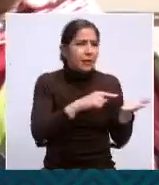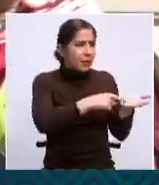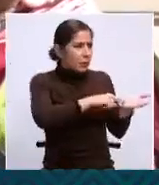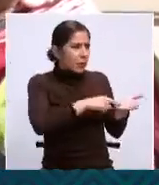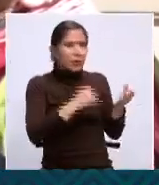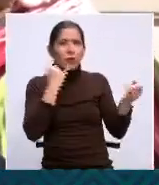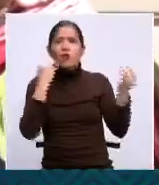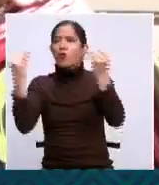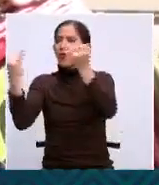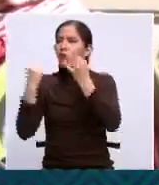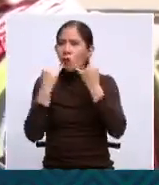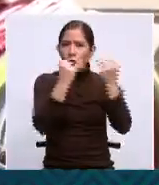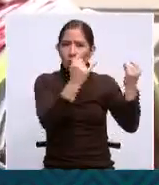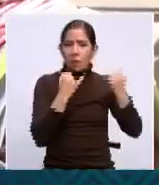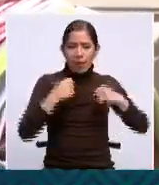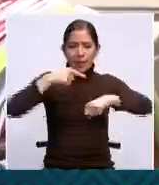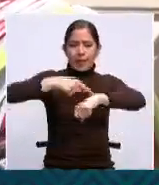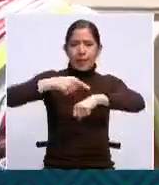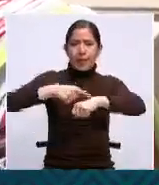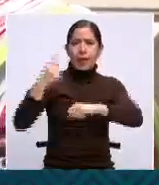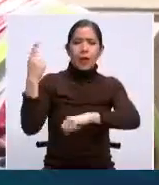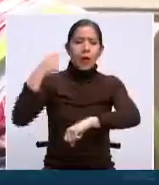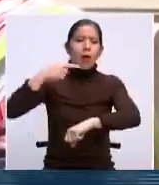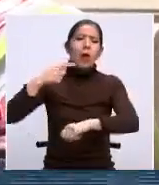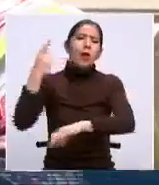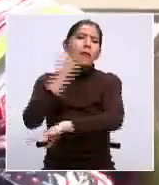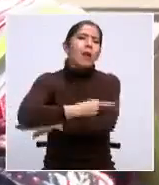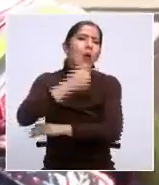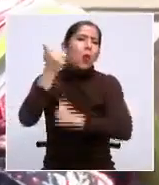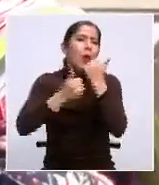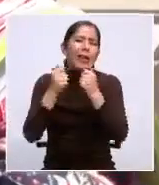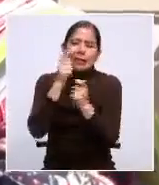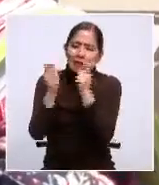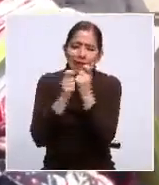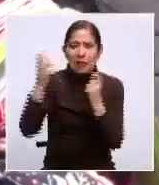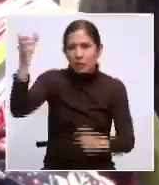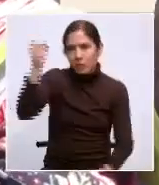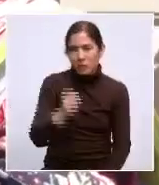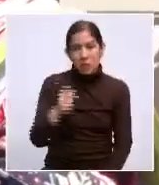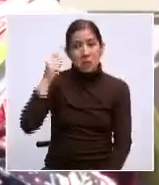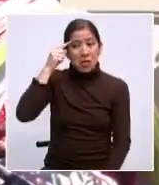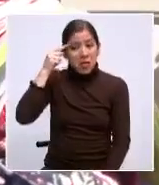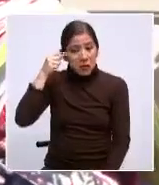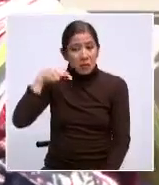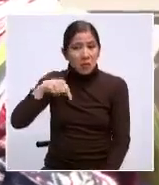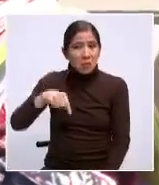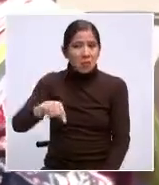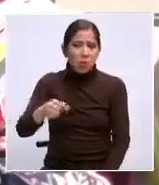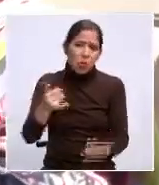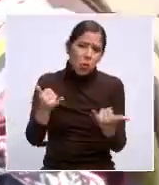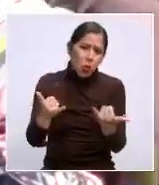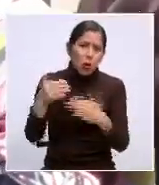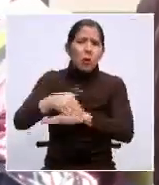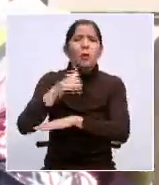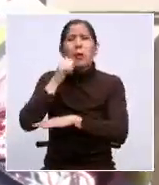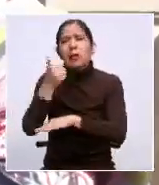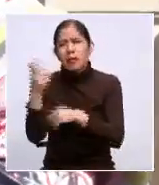el día y la fecha exacta en que llega. Entendemos y confiamos que vaya a ser en las próximas horas, entre esta noche y mañana.